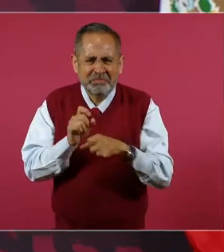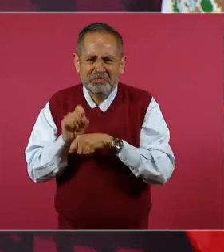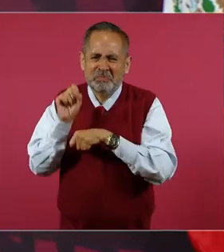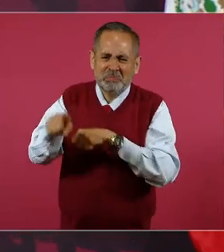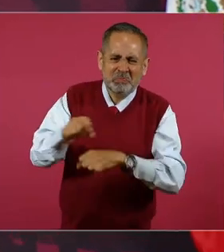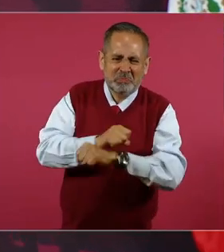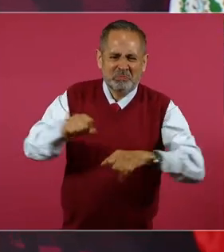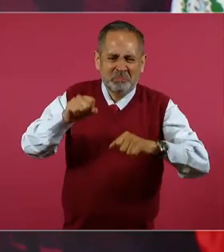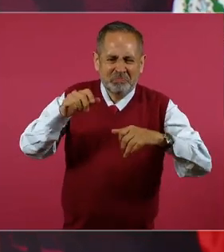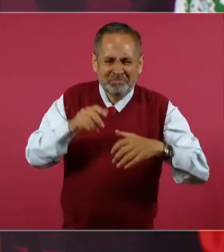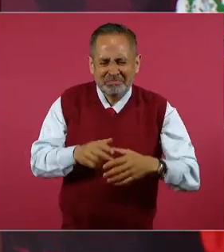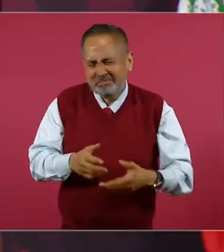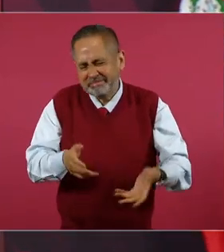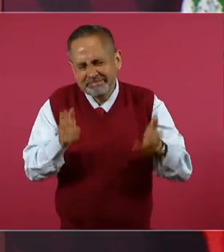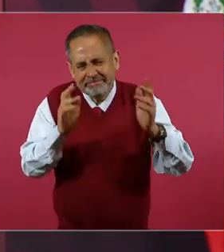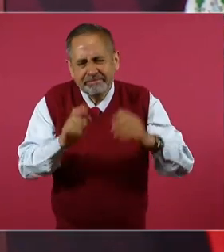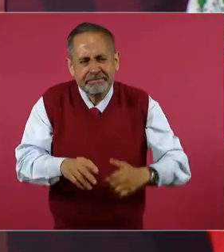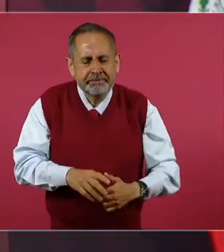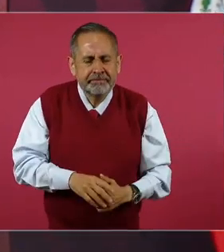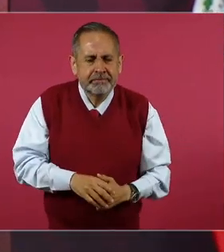cohetones y